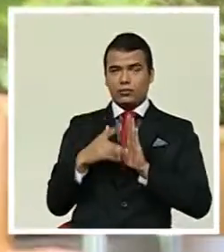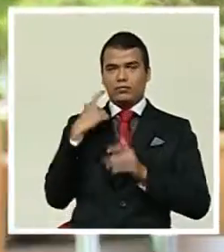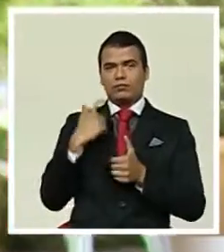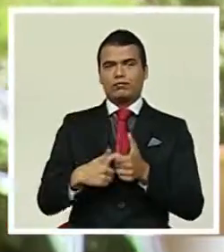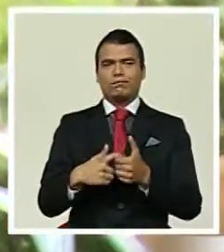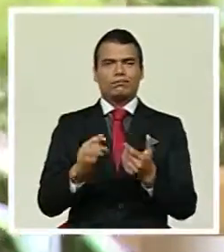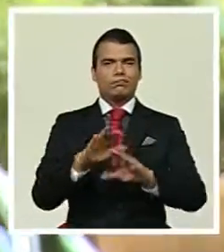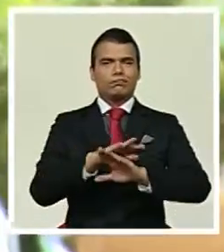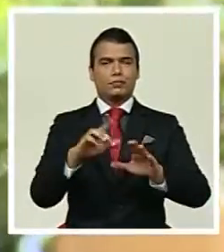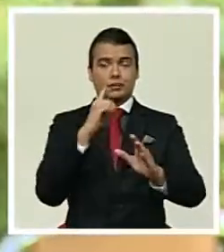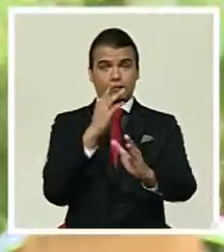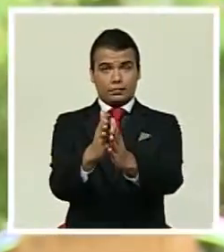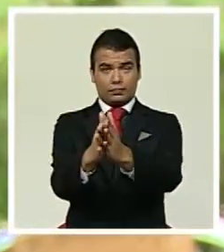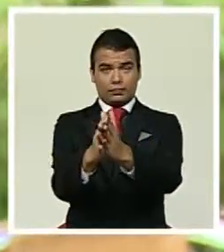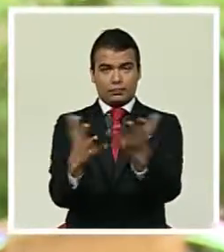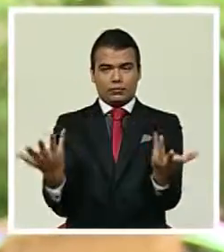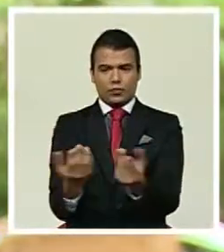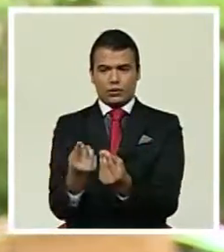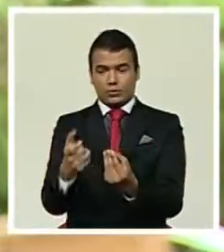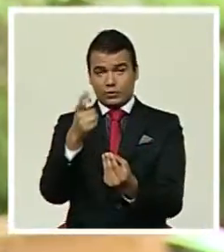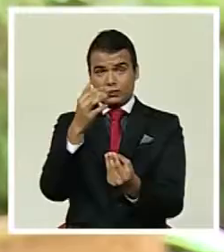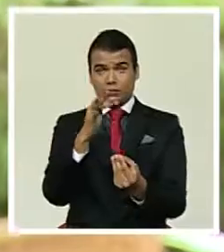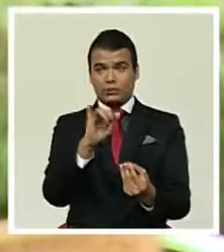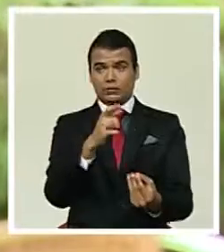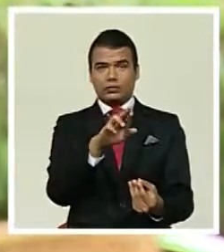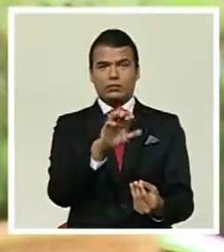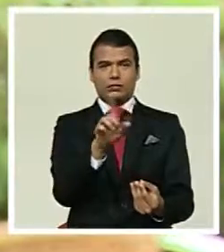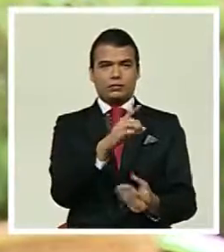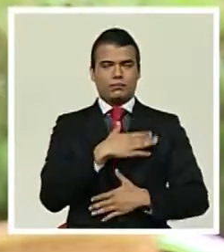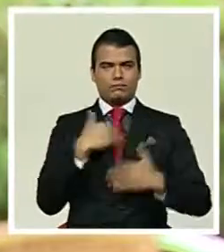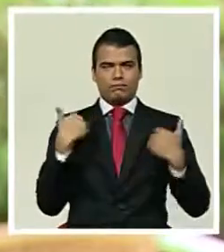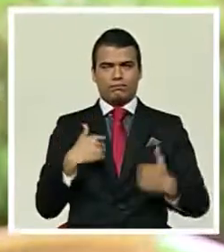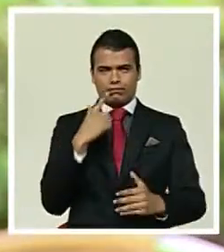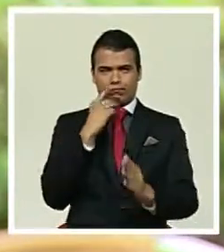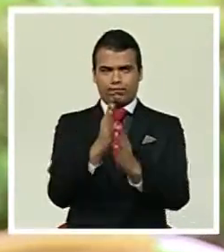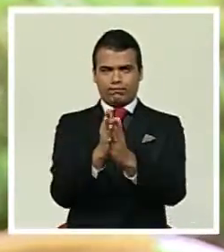Esta es toda la información desde la concentración de Tigres. Mónica Santa Cruz, Telepacífico Noticias.